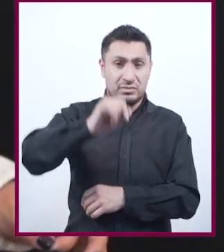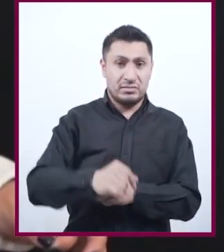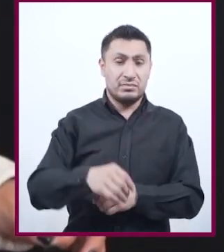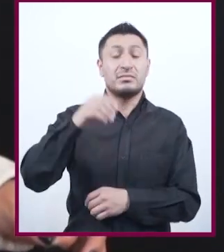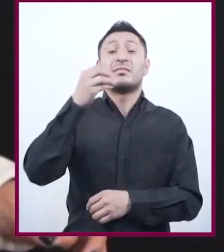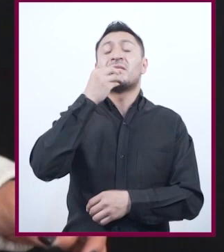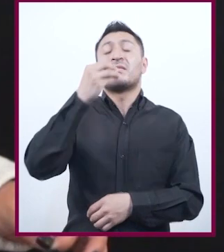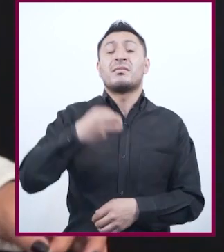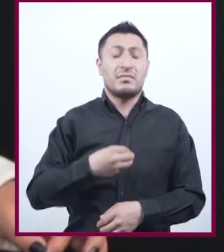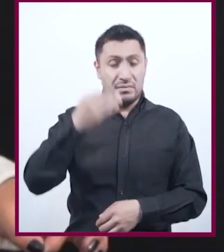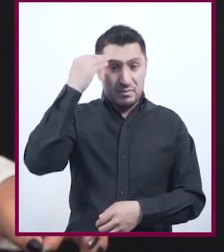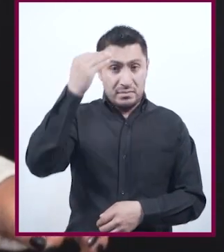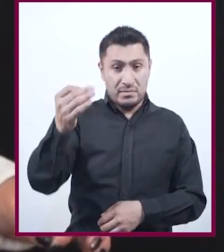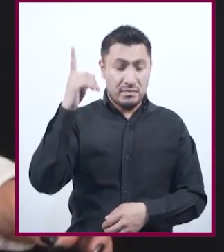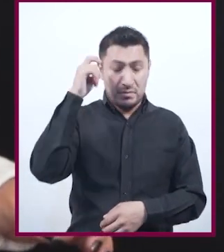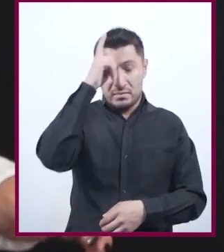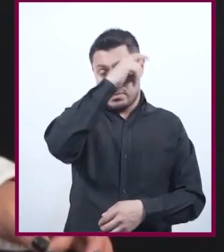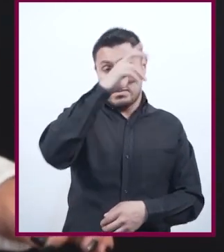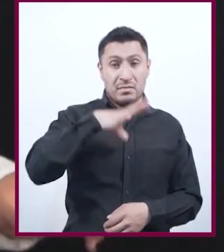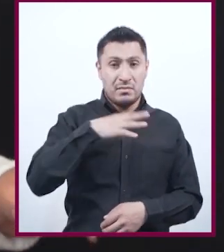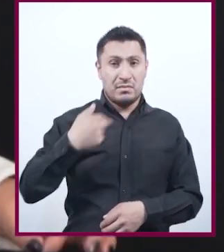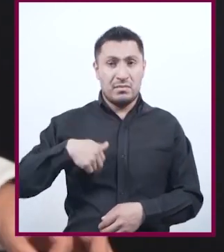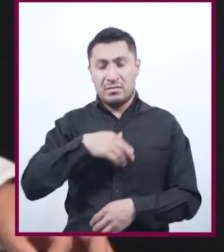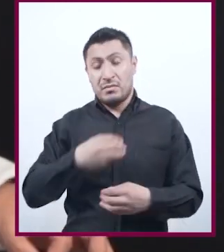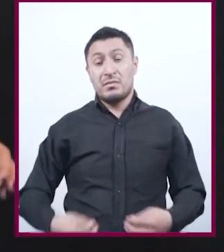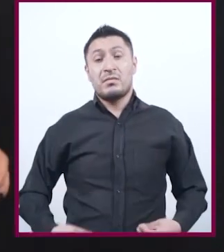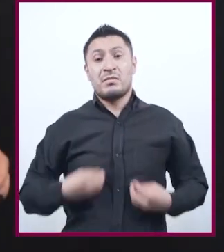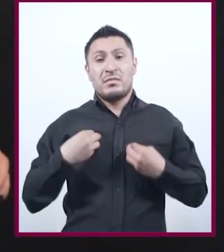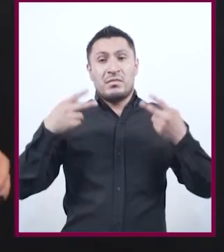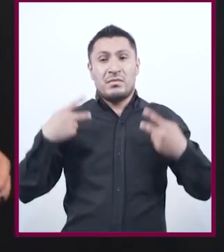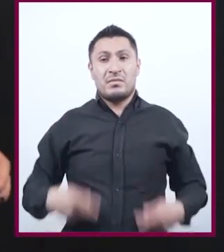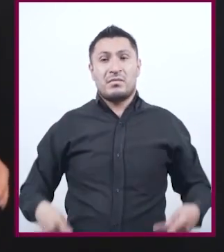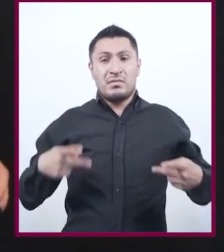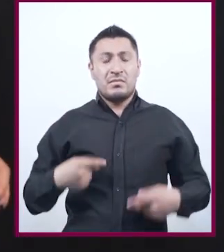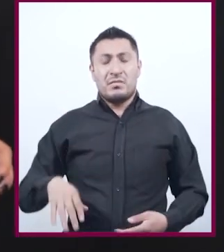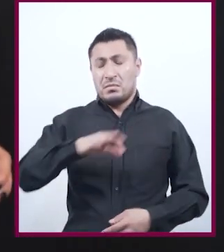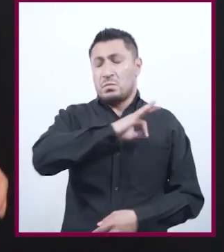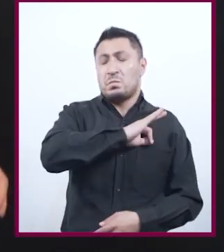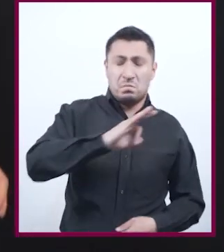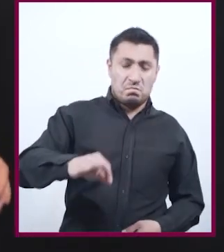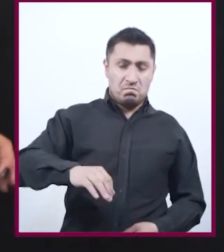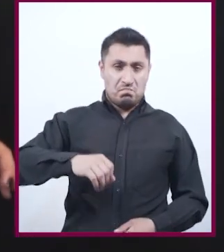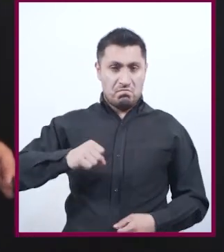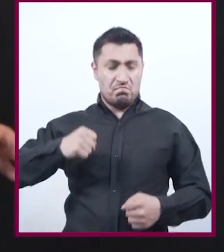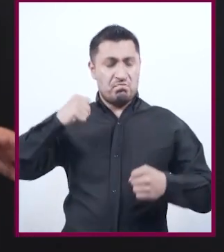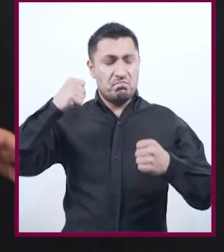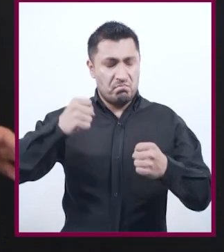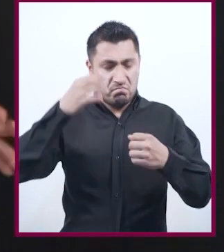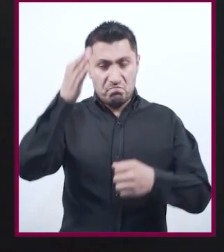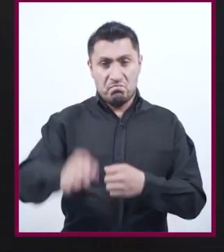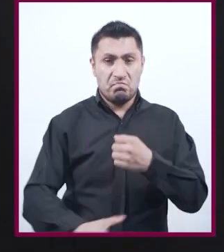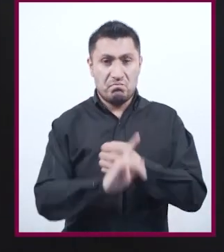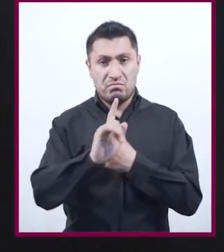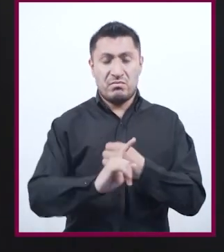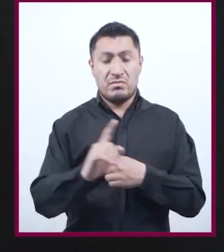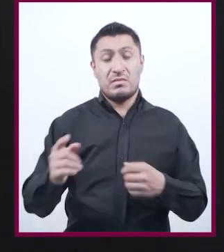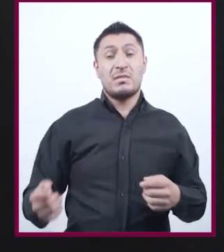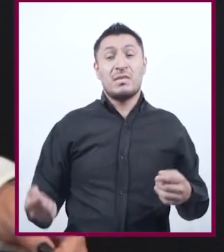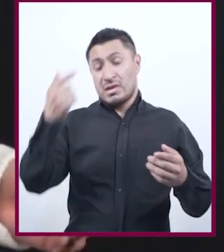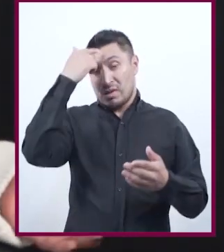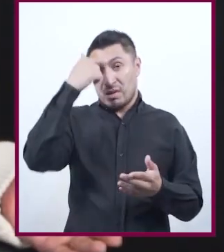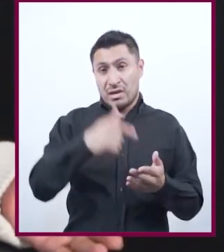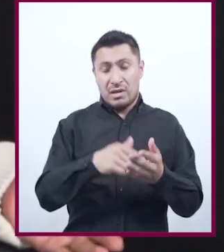vivir, los seres humanos somos capaces de enfrentar nuestros problemas a través de creencias y rituales y en el contexto de una